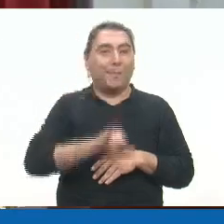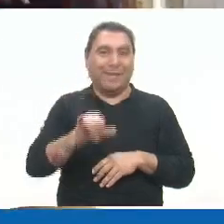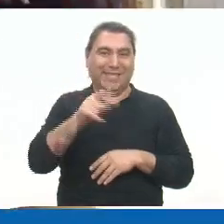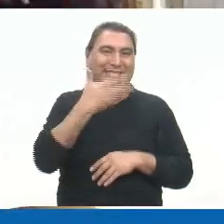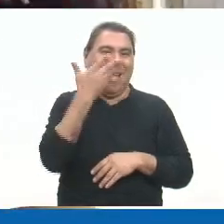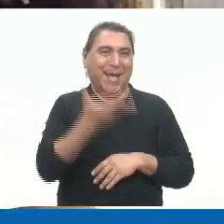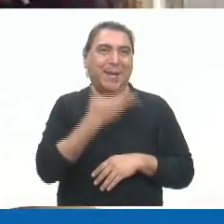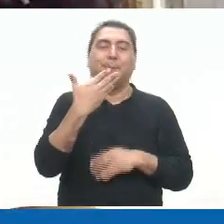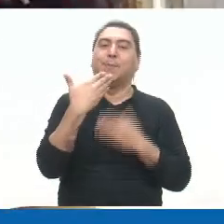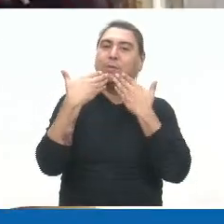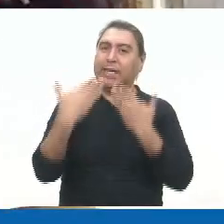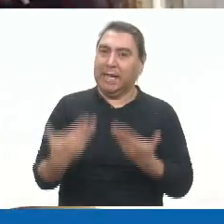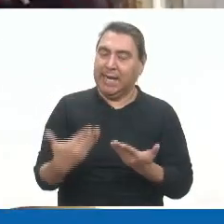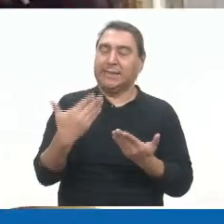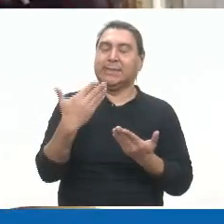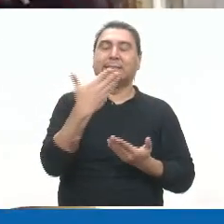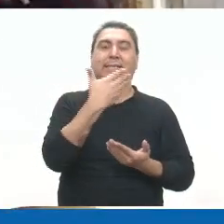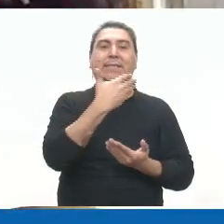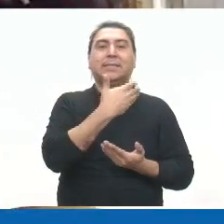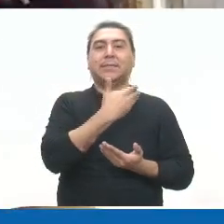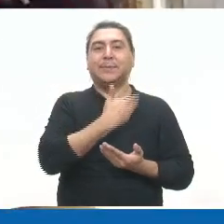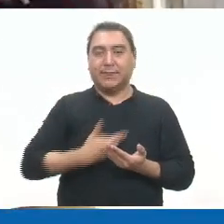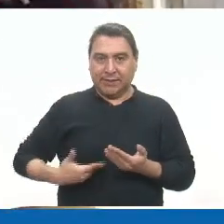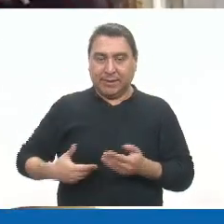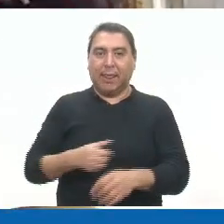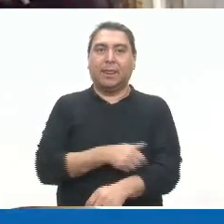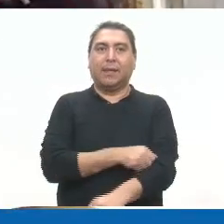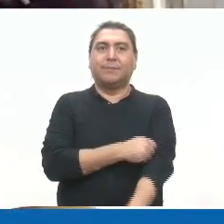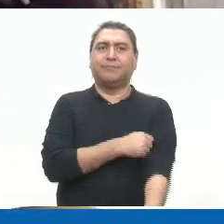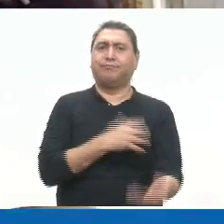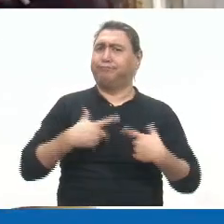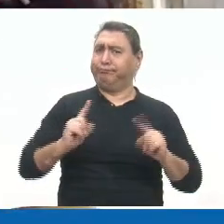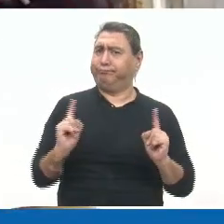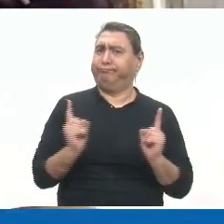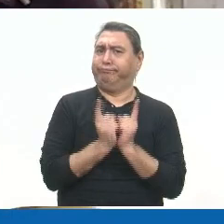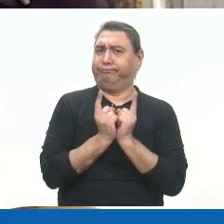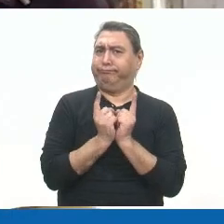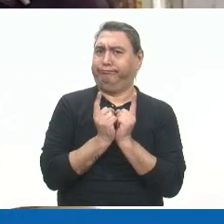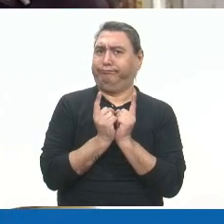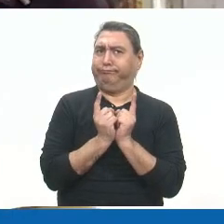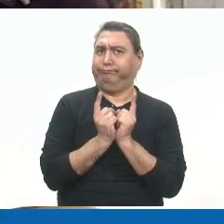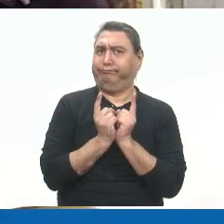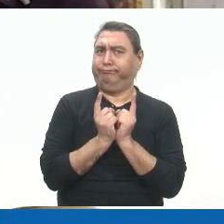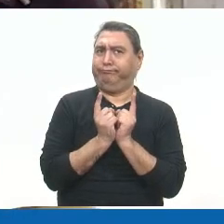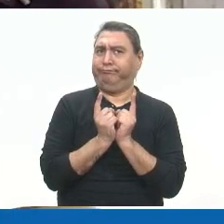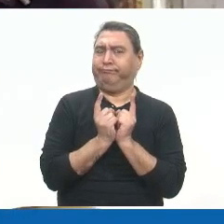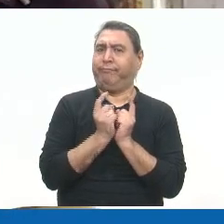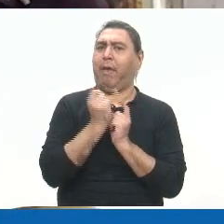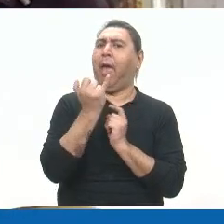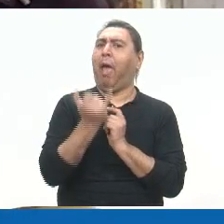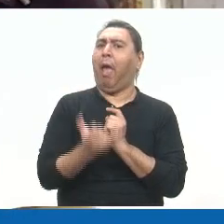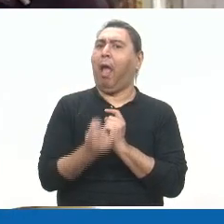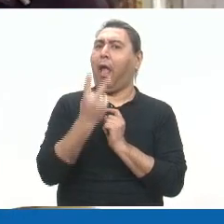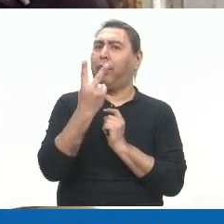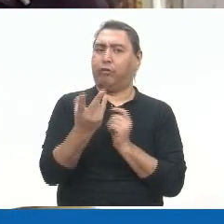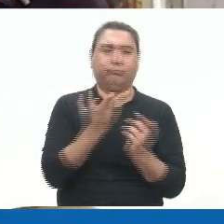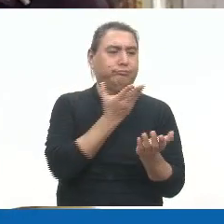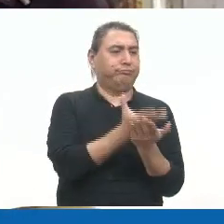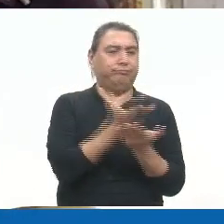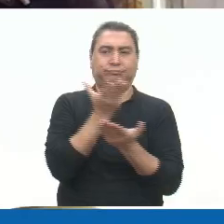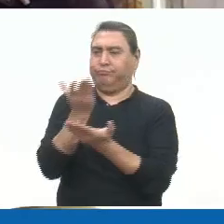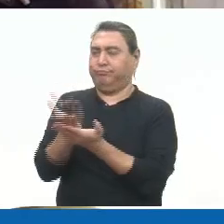much Gracias señor presidente muy breve acá hubo dos mociones que son